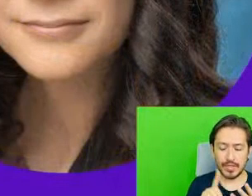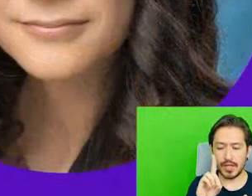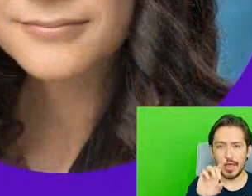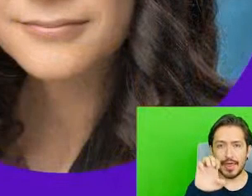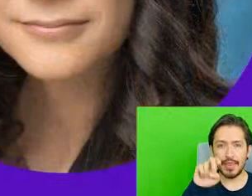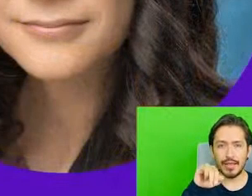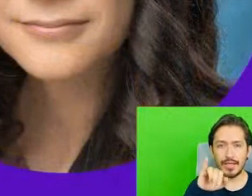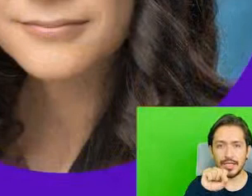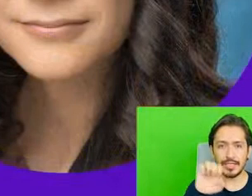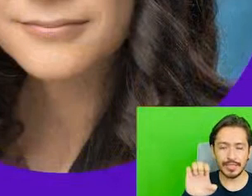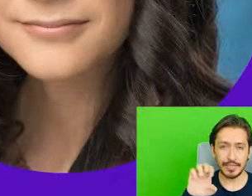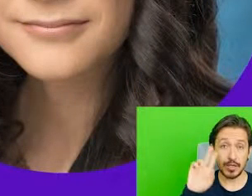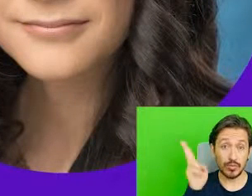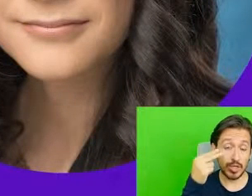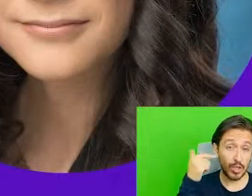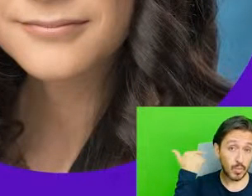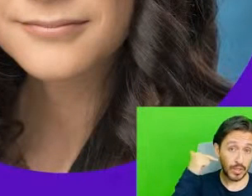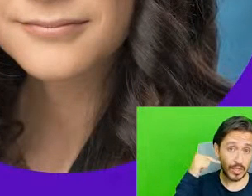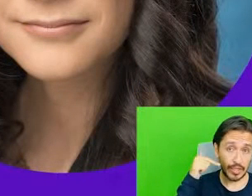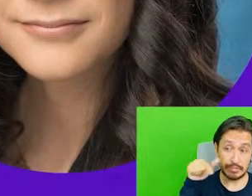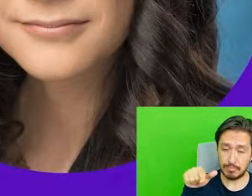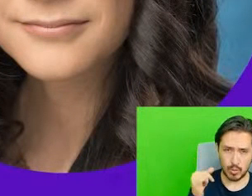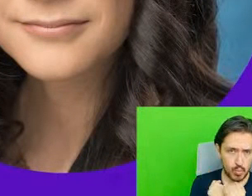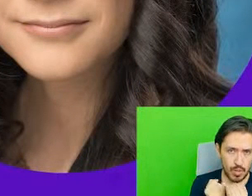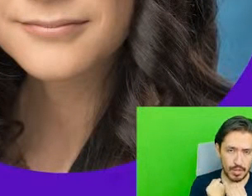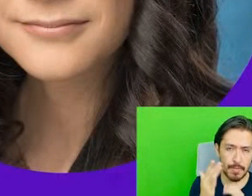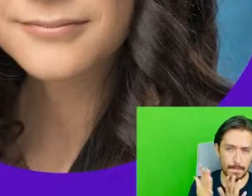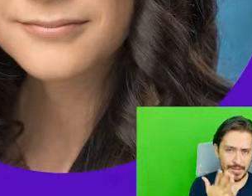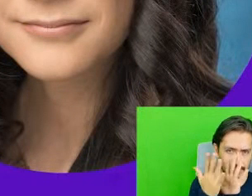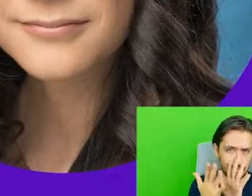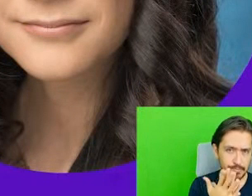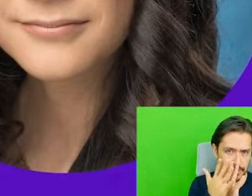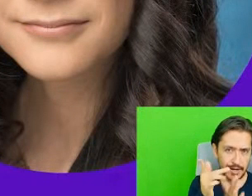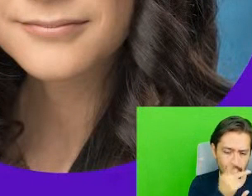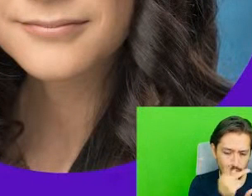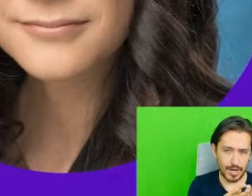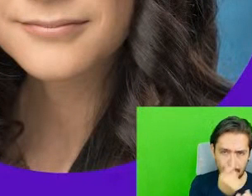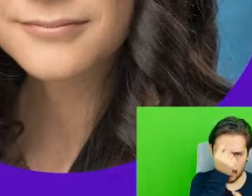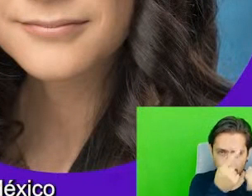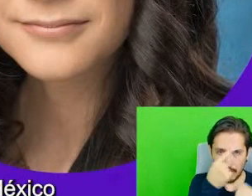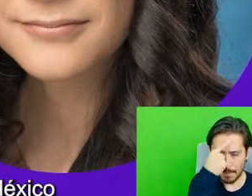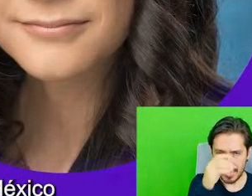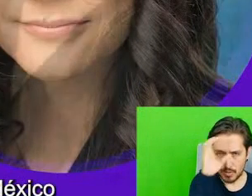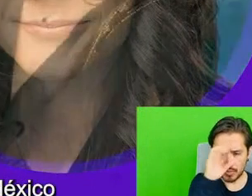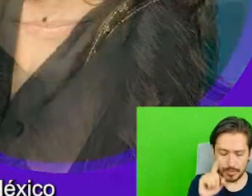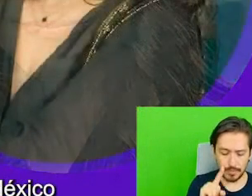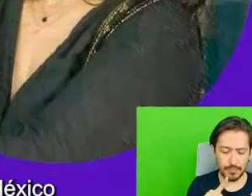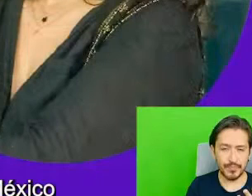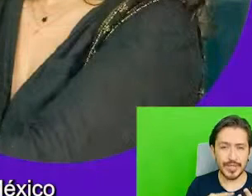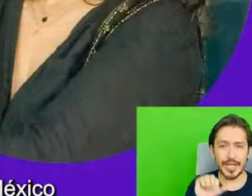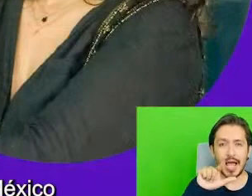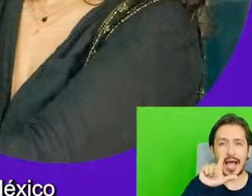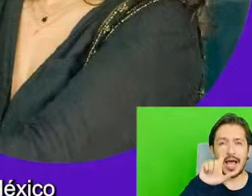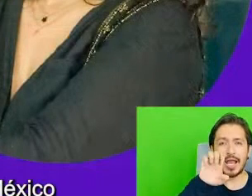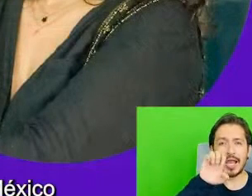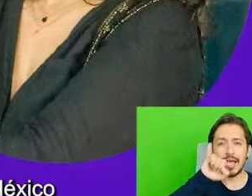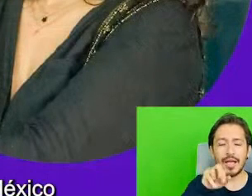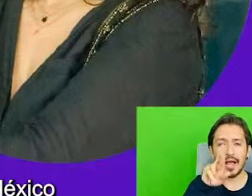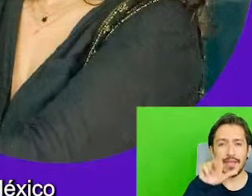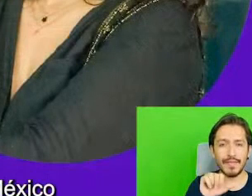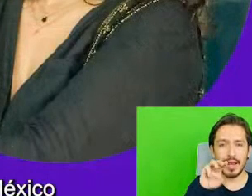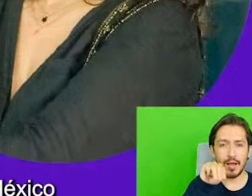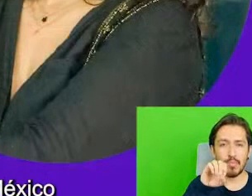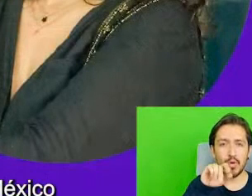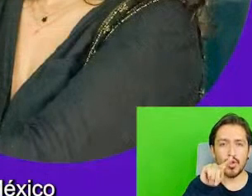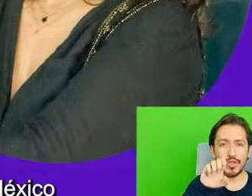Denise Flores, de la Universidad de Guadalajara y participante del Programa de Innovación para la Cultura, y Alejandra Montemayor, del British Council